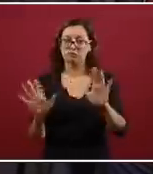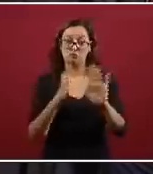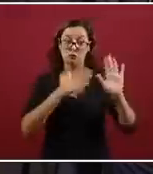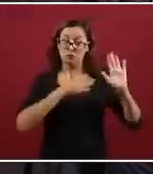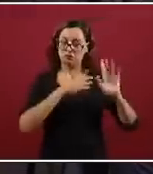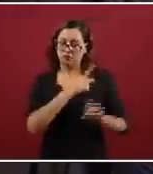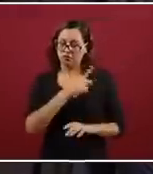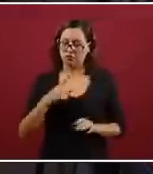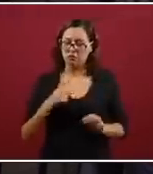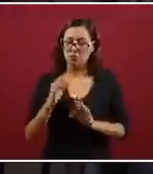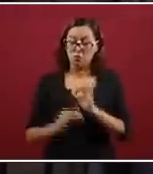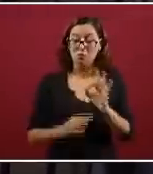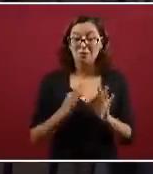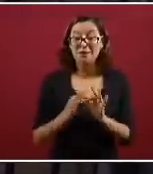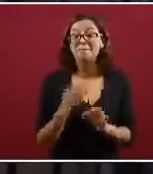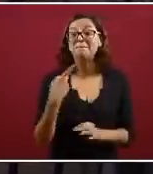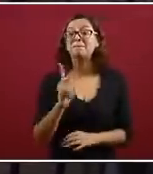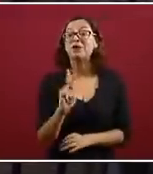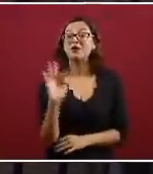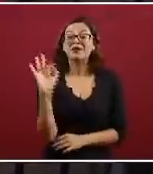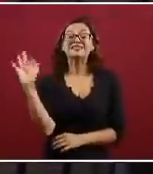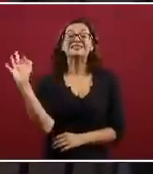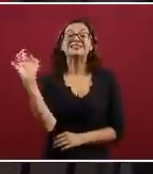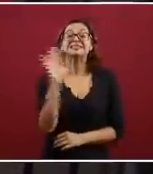pero hay la posibilidad de reducir